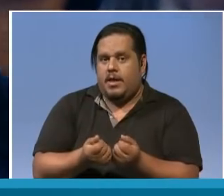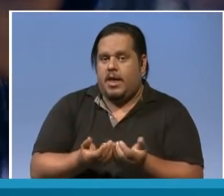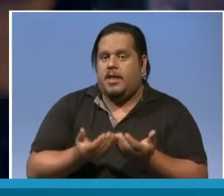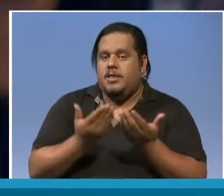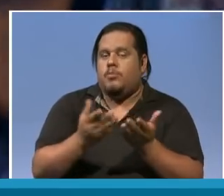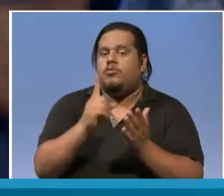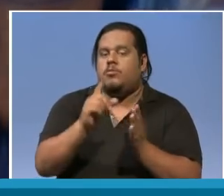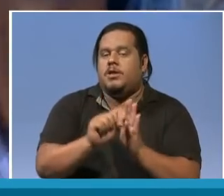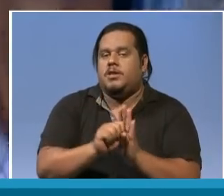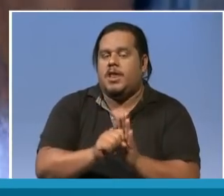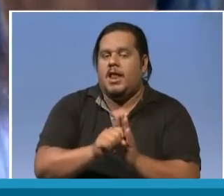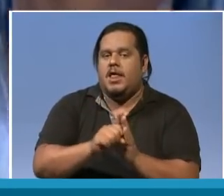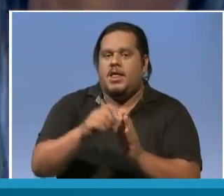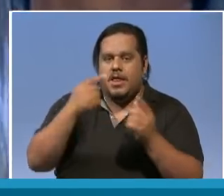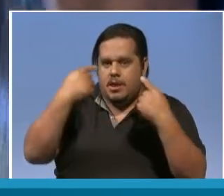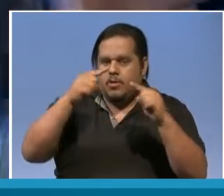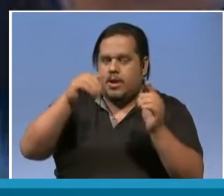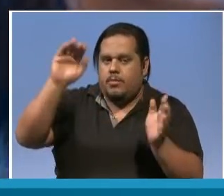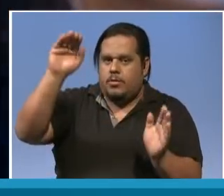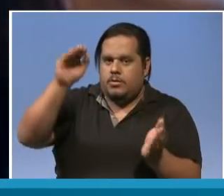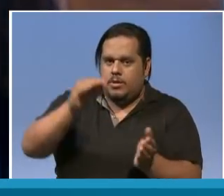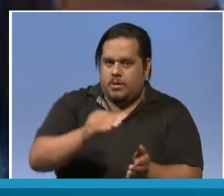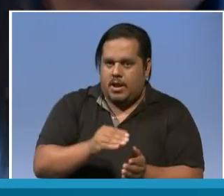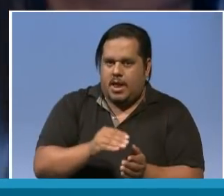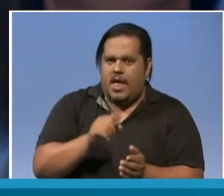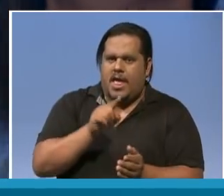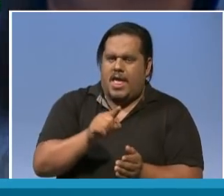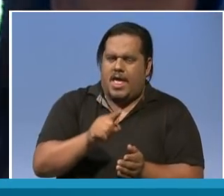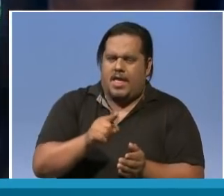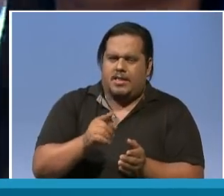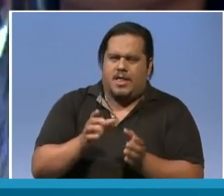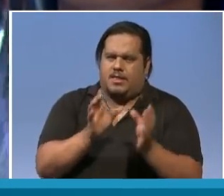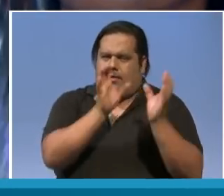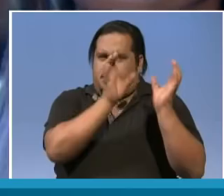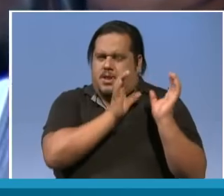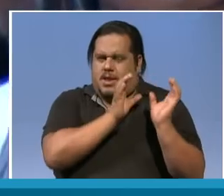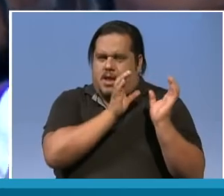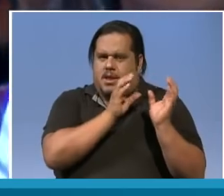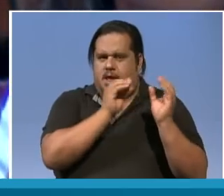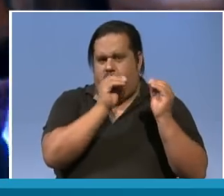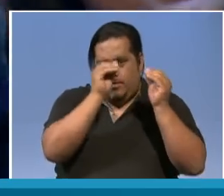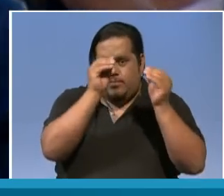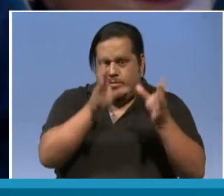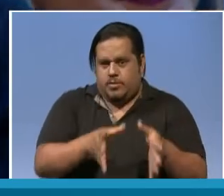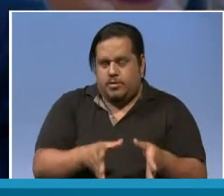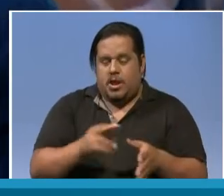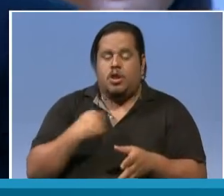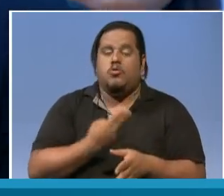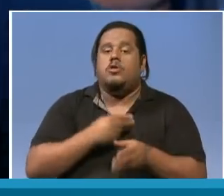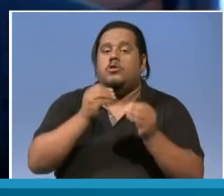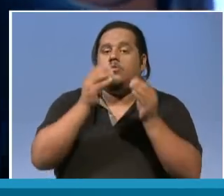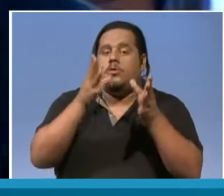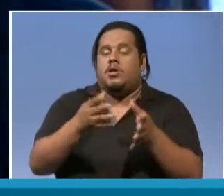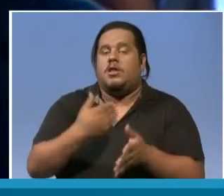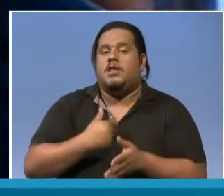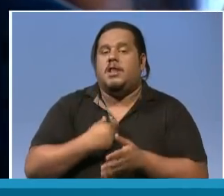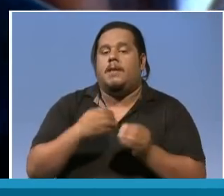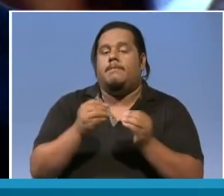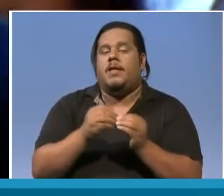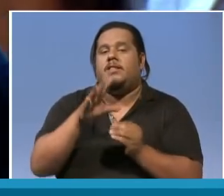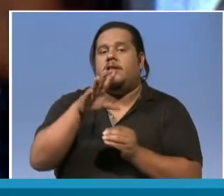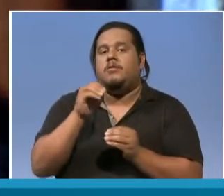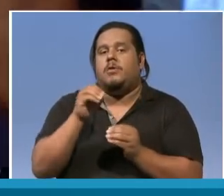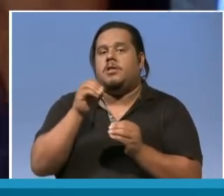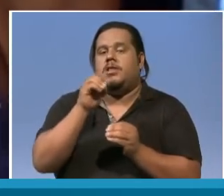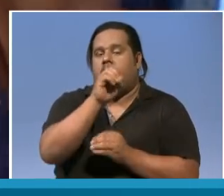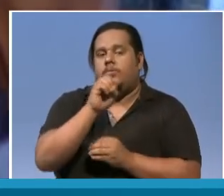y logremos rebajar esa sobrecarga docente. Nuestros docentes tienen más del 50%